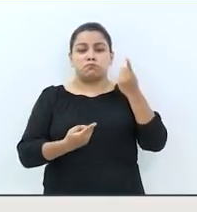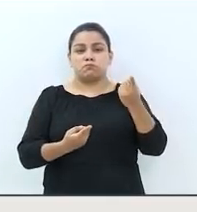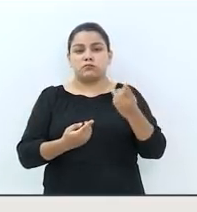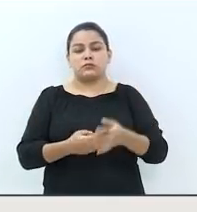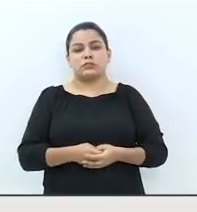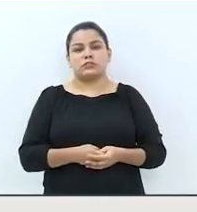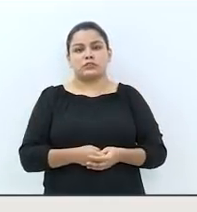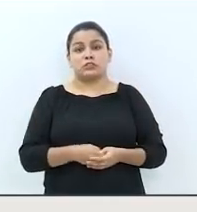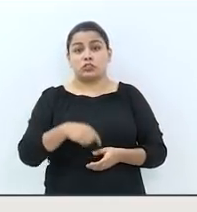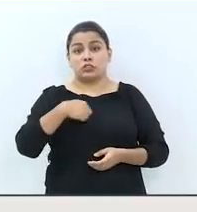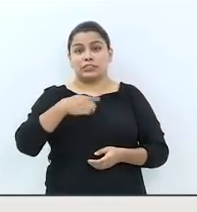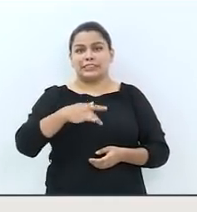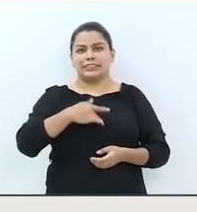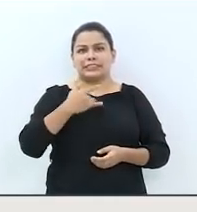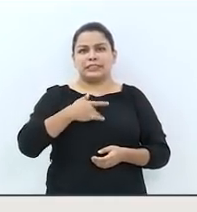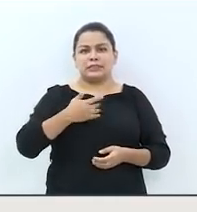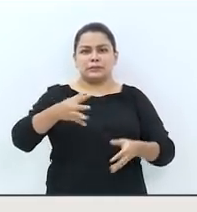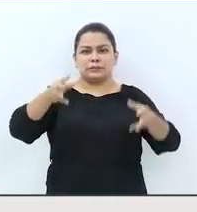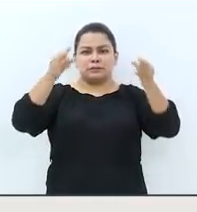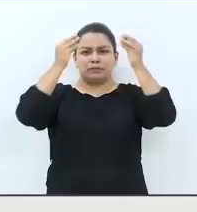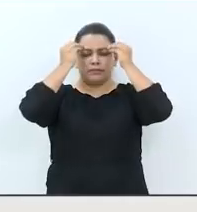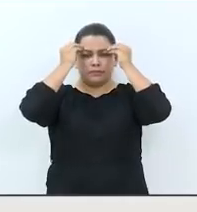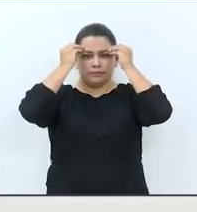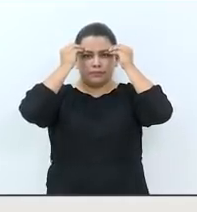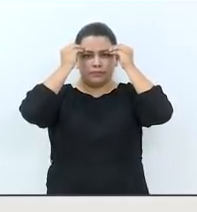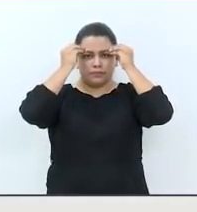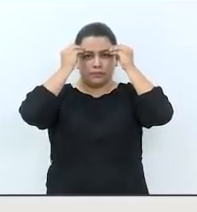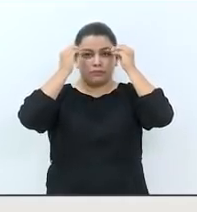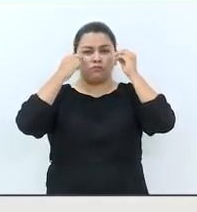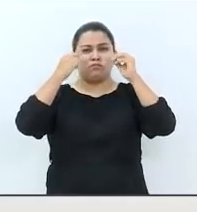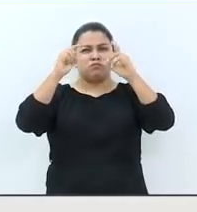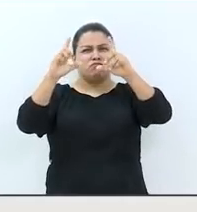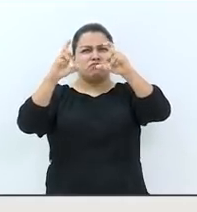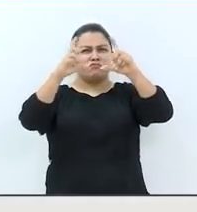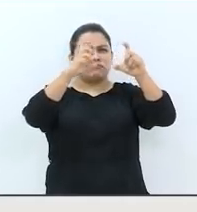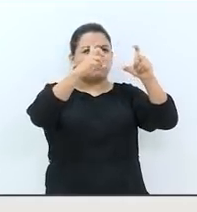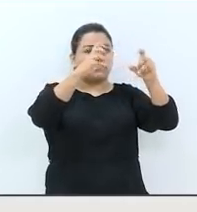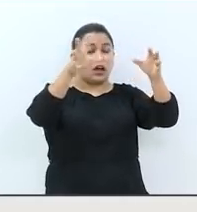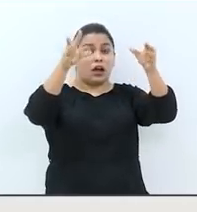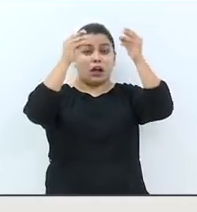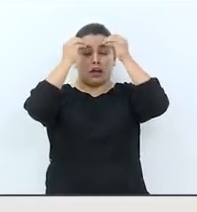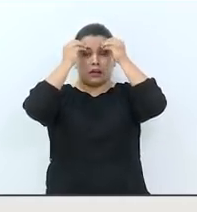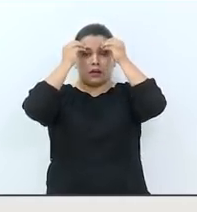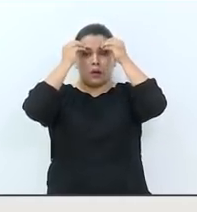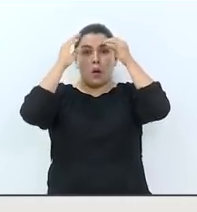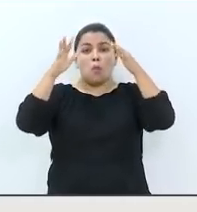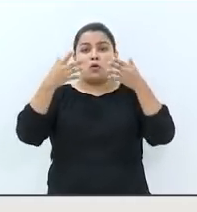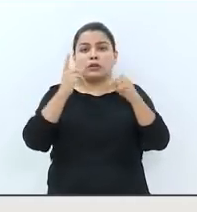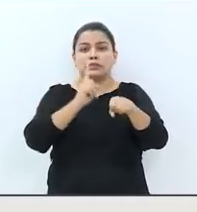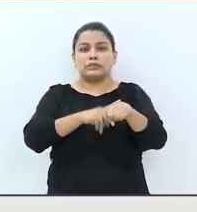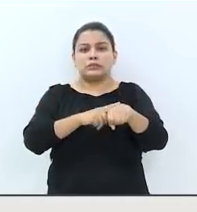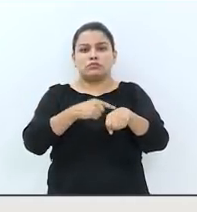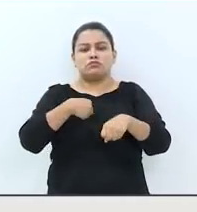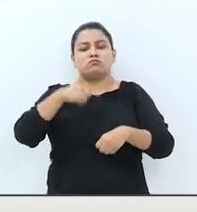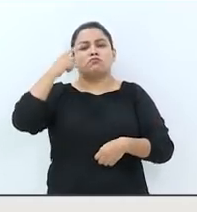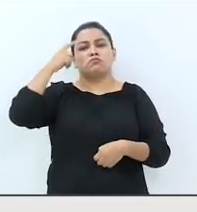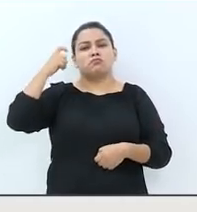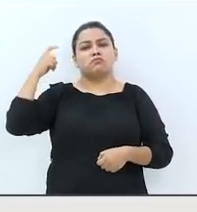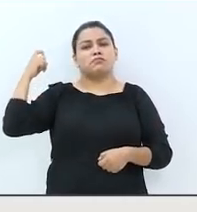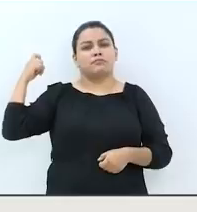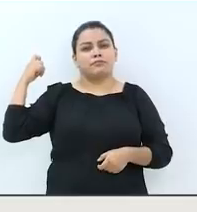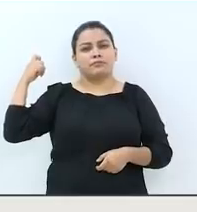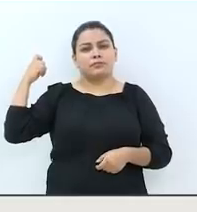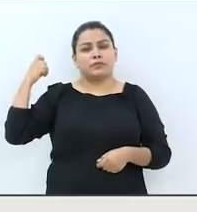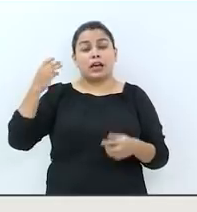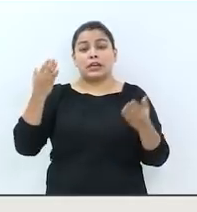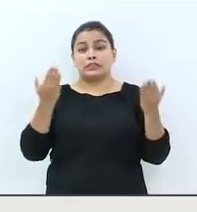que siento que se me queda más cuando veo imágenes, por medio de imágenes, porque al momento que quiero recordar algo, al momento que quiero